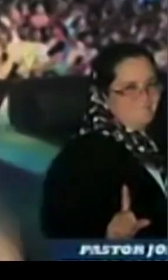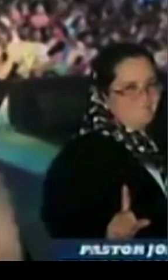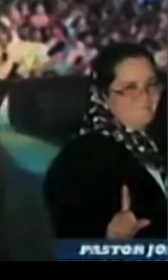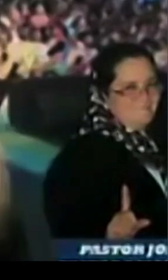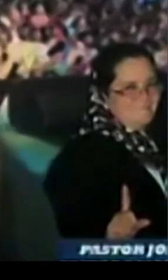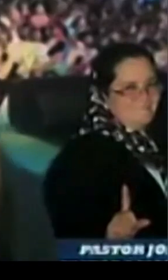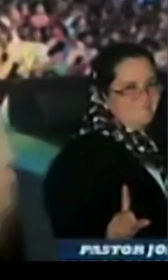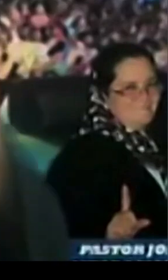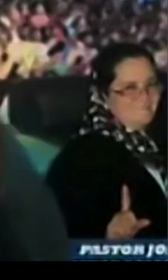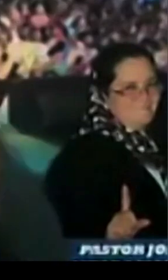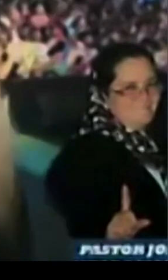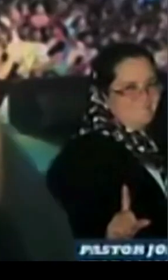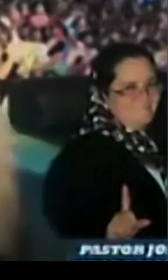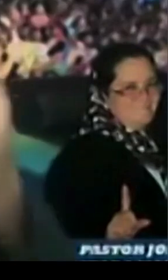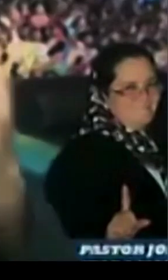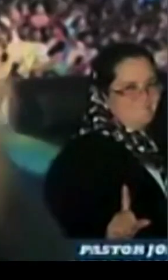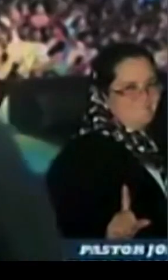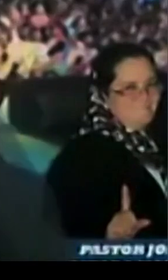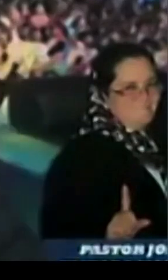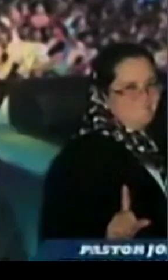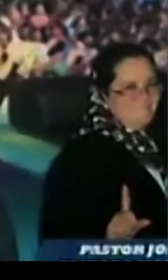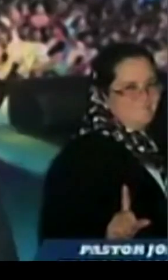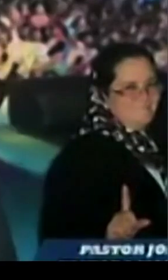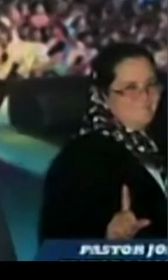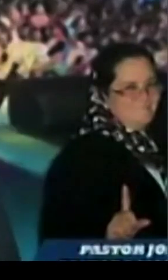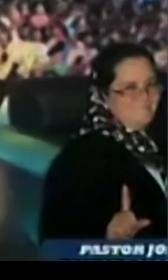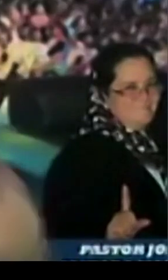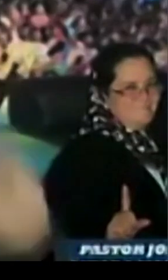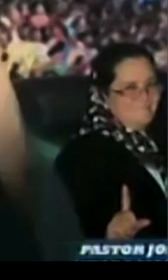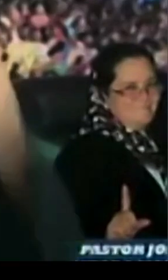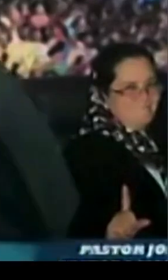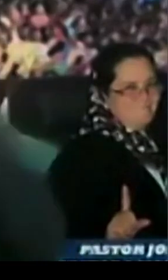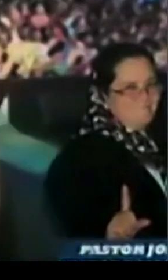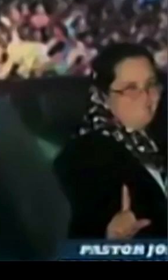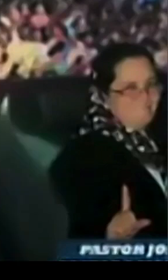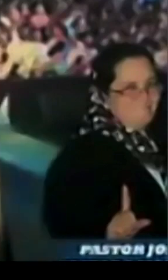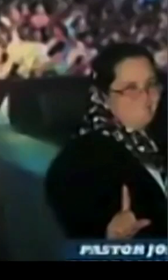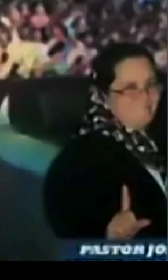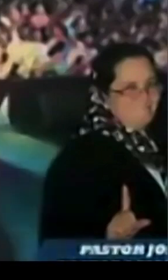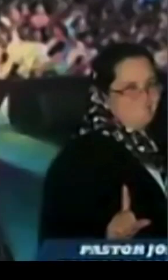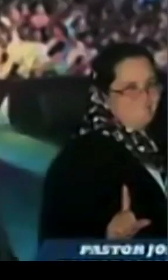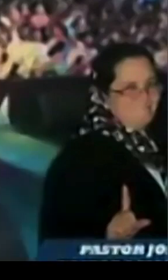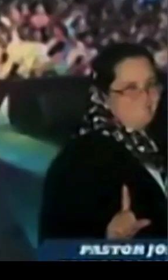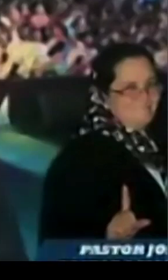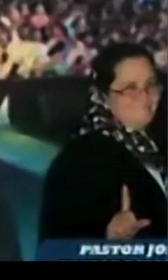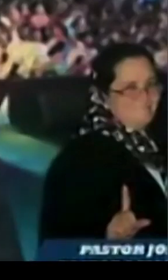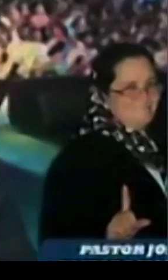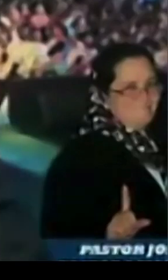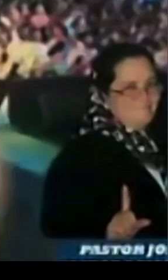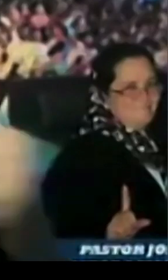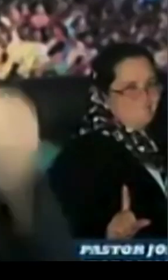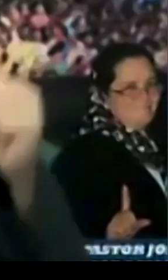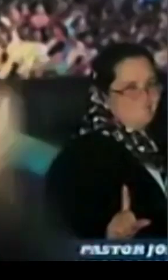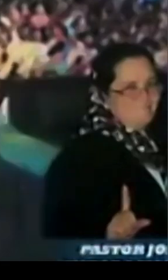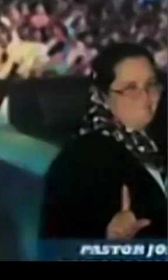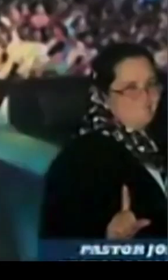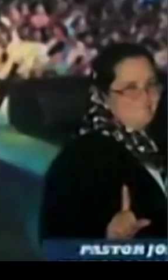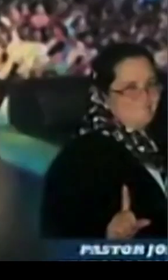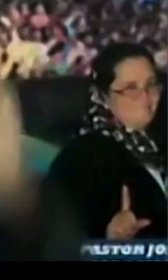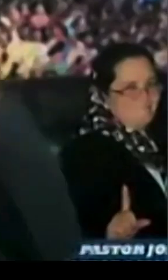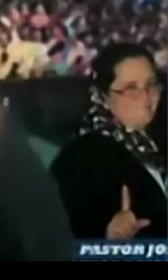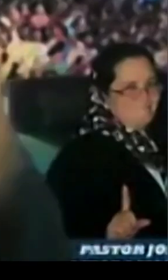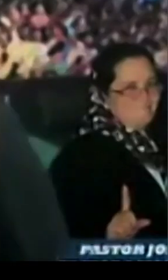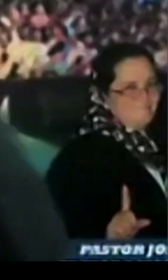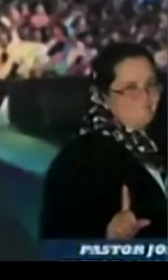y sirviéndole a Dios con limpia conciencia Pastor Emilio eso es un diácono compañero que están oyendo la